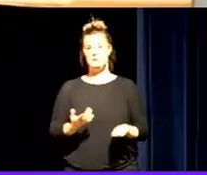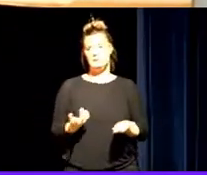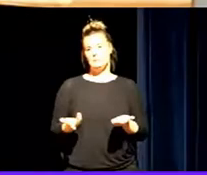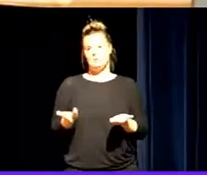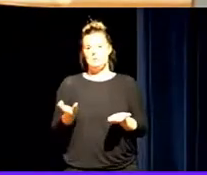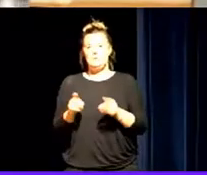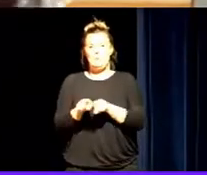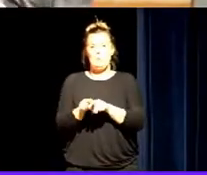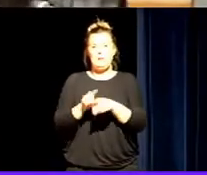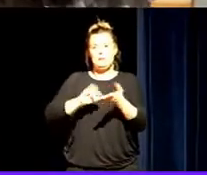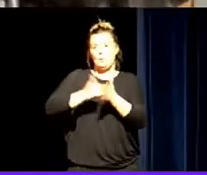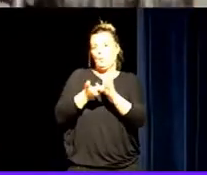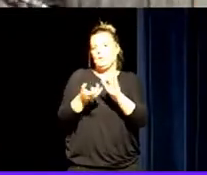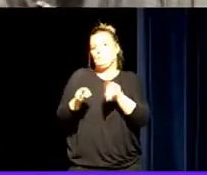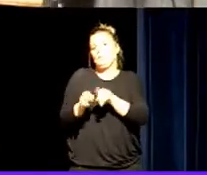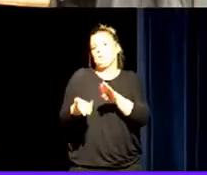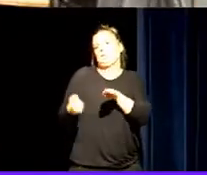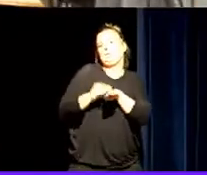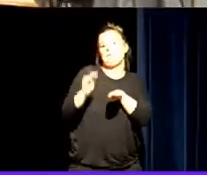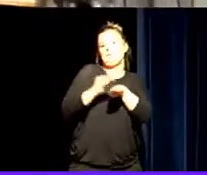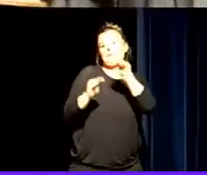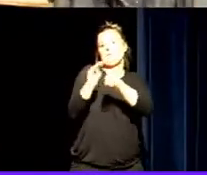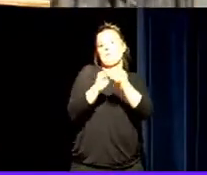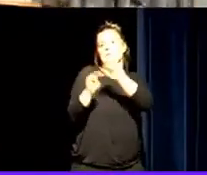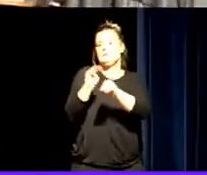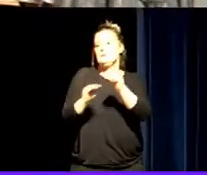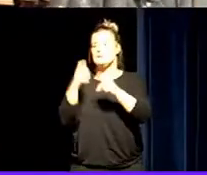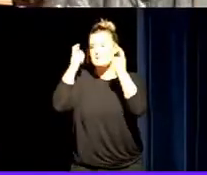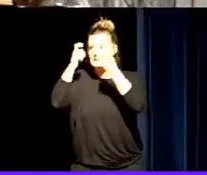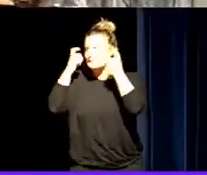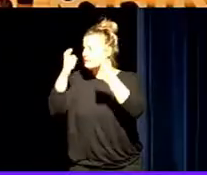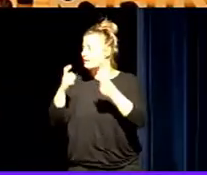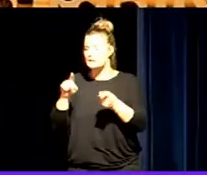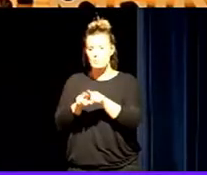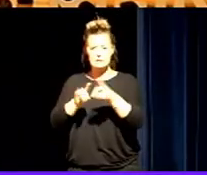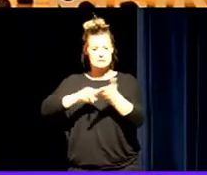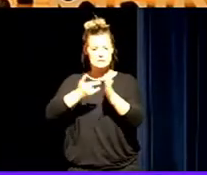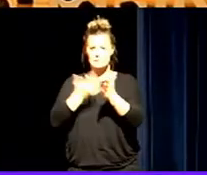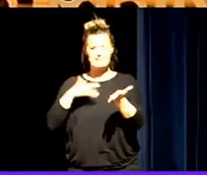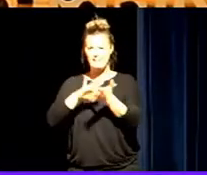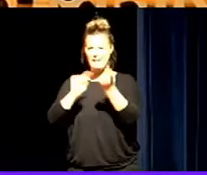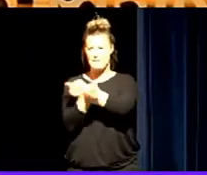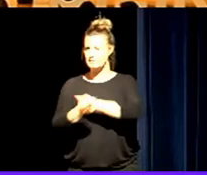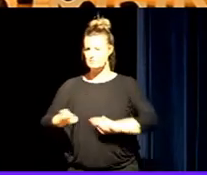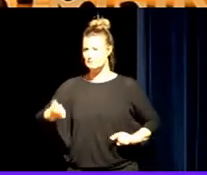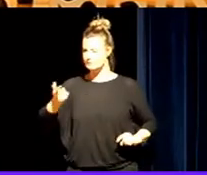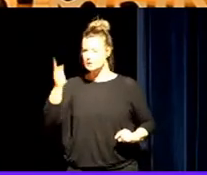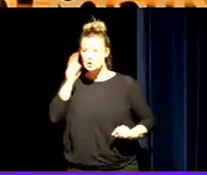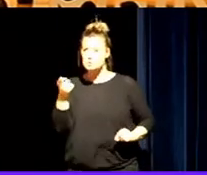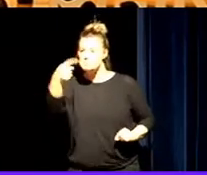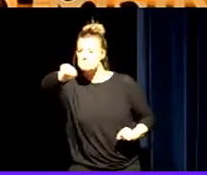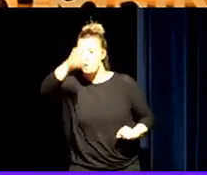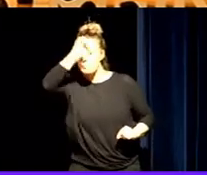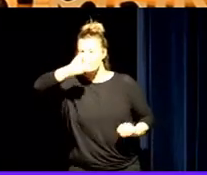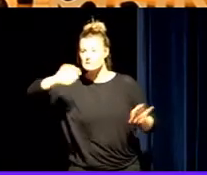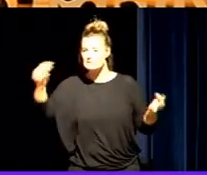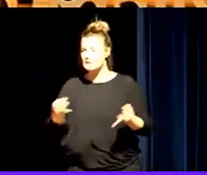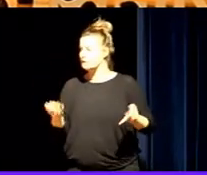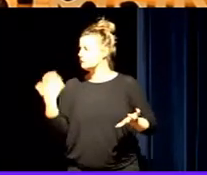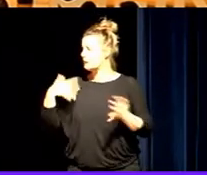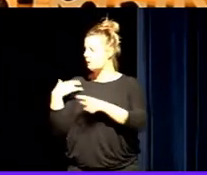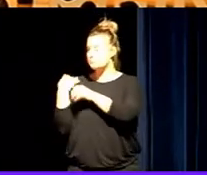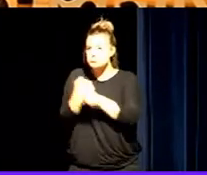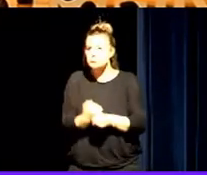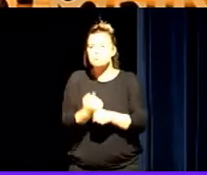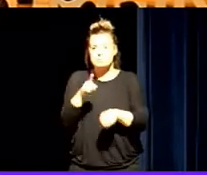ocurrido, no sé qué os parecerá, pues intentar cambiar el sistema, ya. Llevamos rato, yo